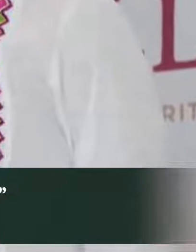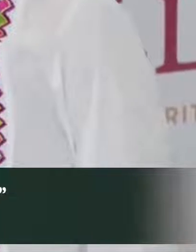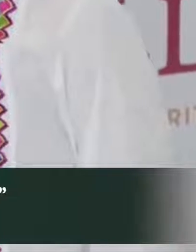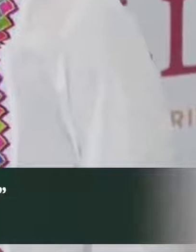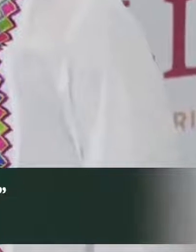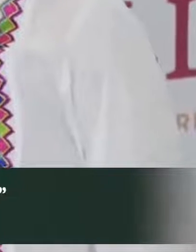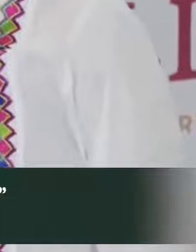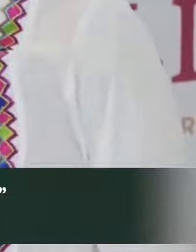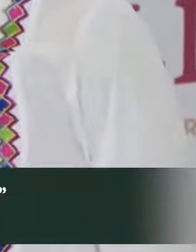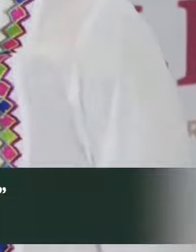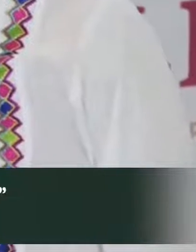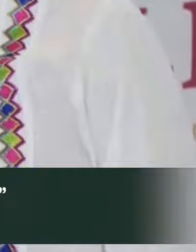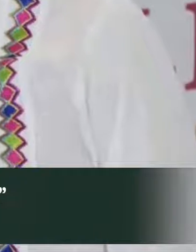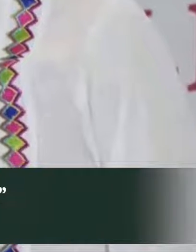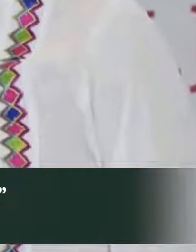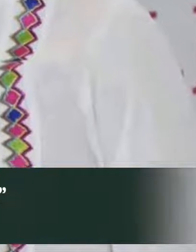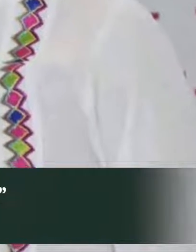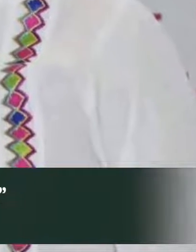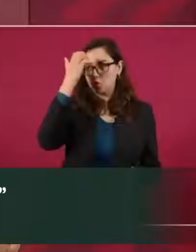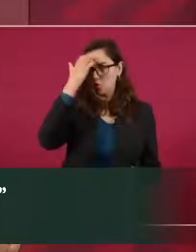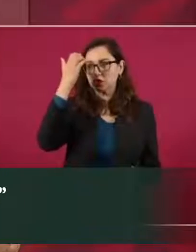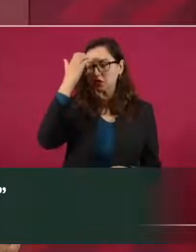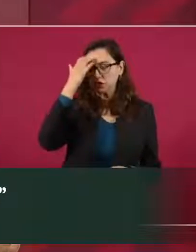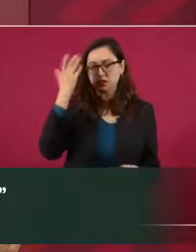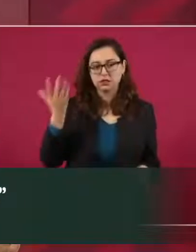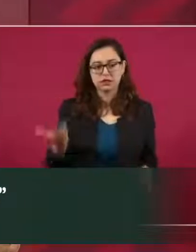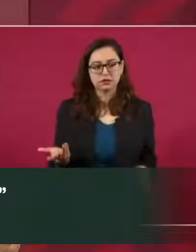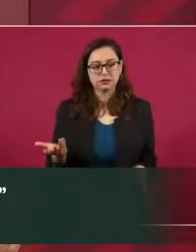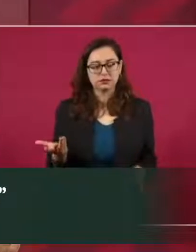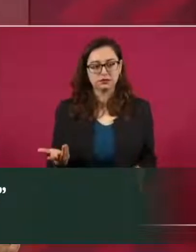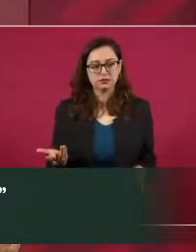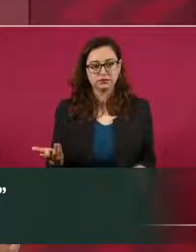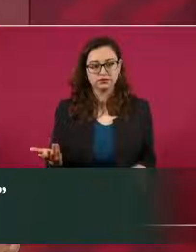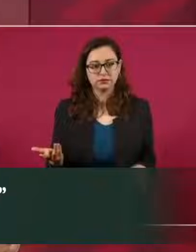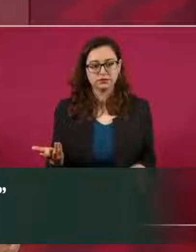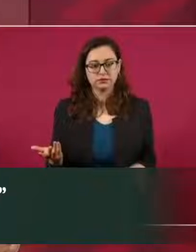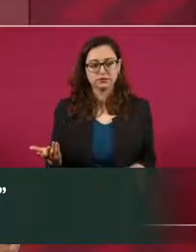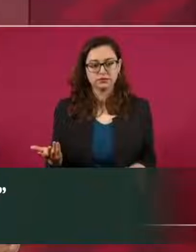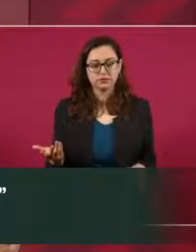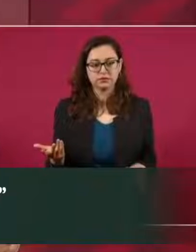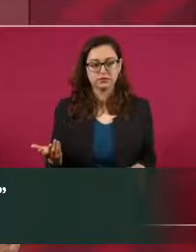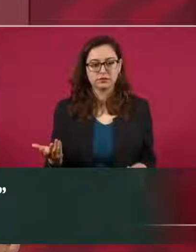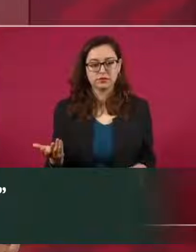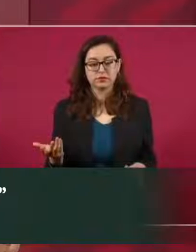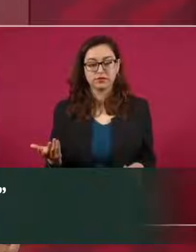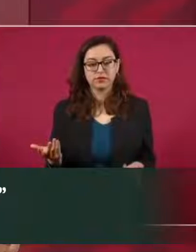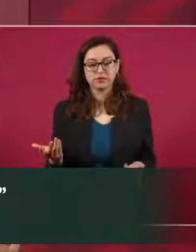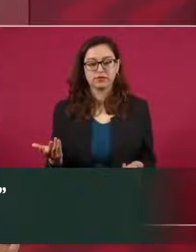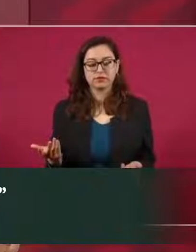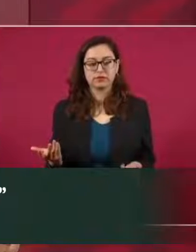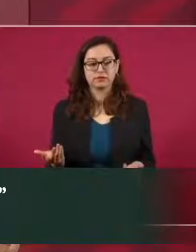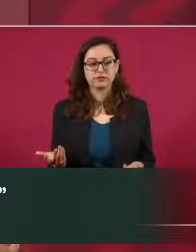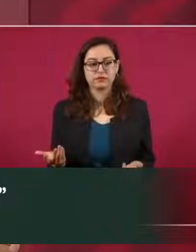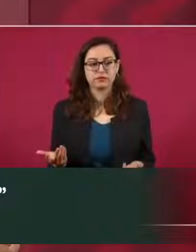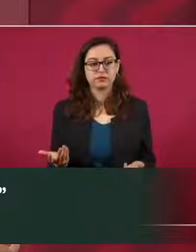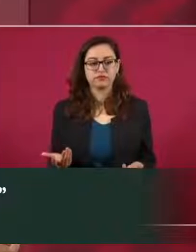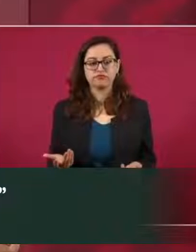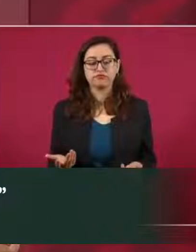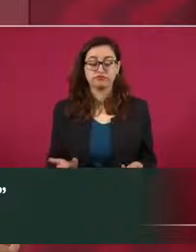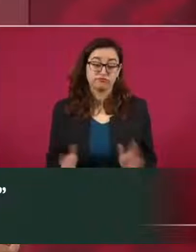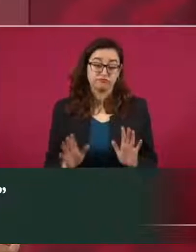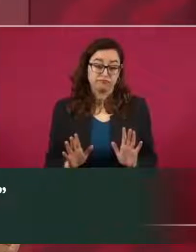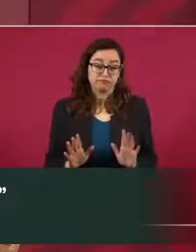López Hernández, a quienes han llamado las corcholatas, son como sus hermanos. Respeto mucho a los tres funcionarios, son como mis